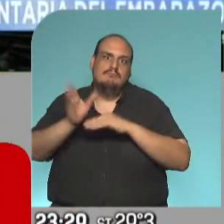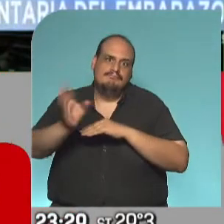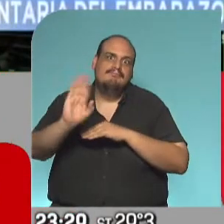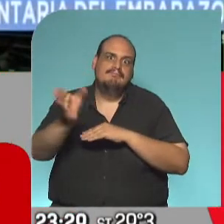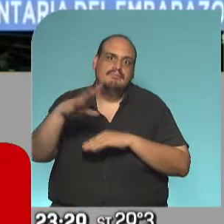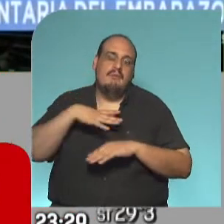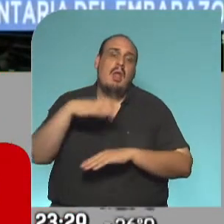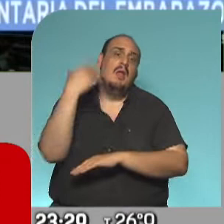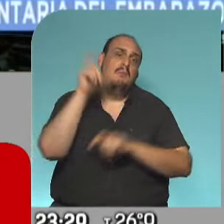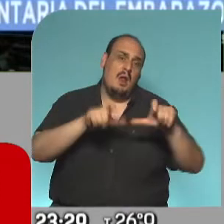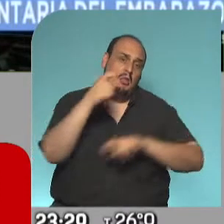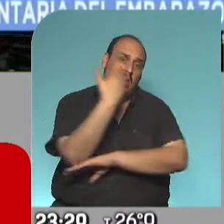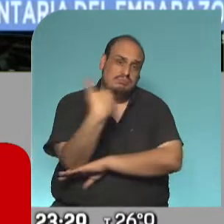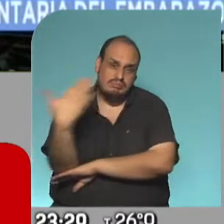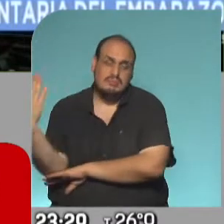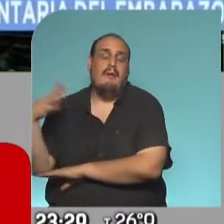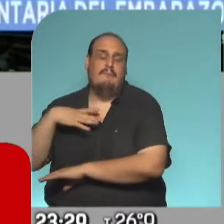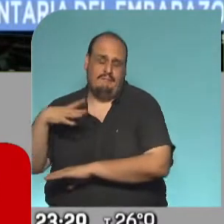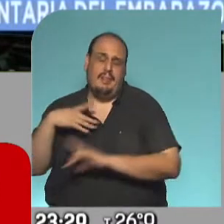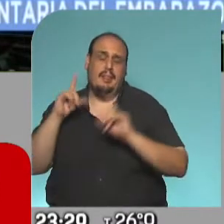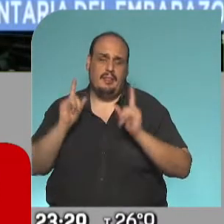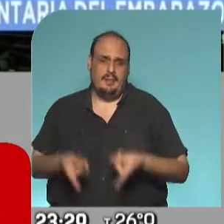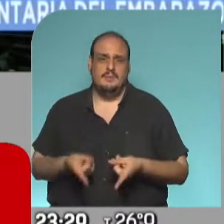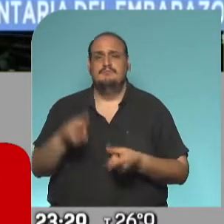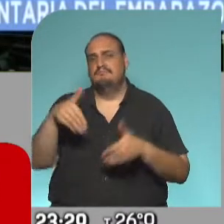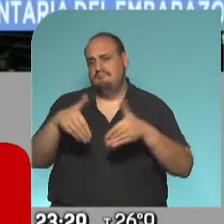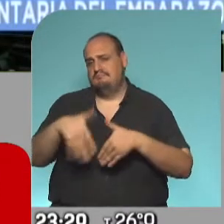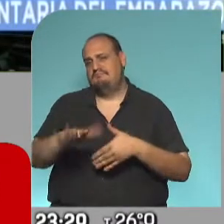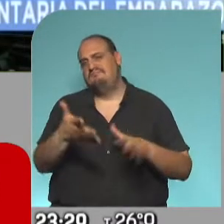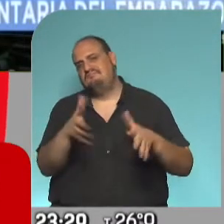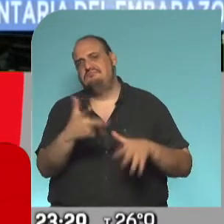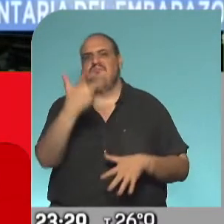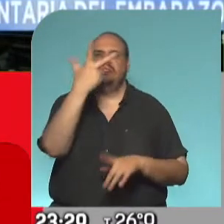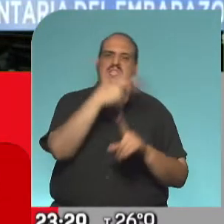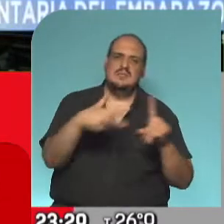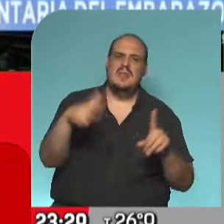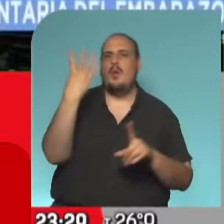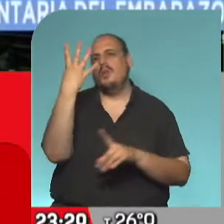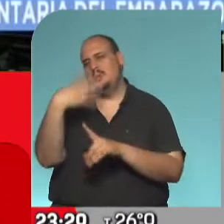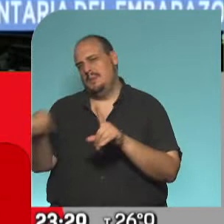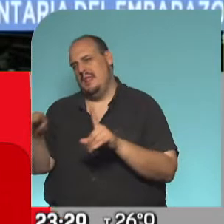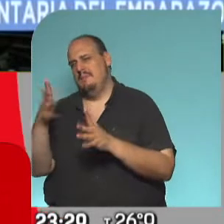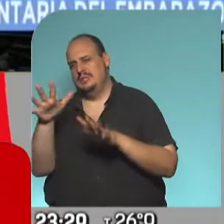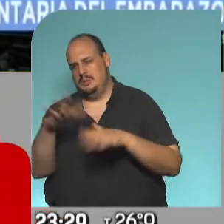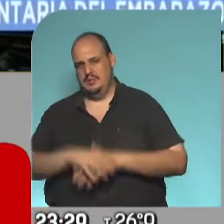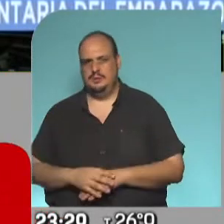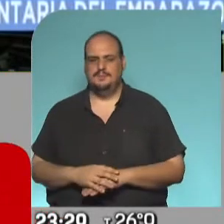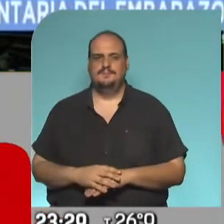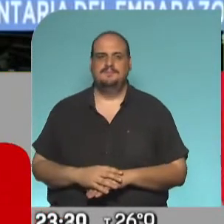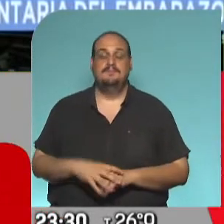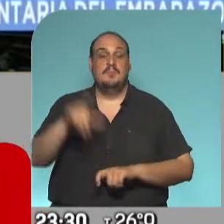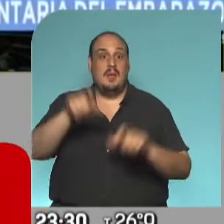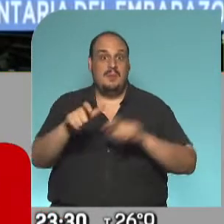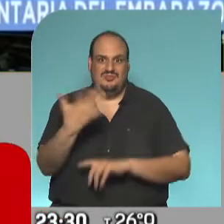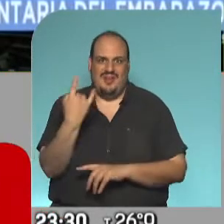cantidad de oradores que restan hasta que se pueda llegar a votar se estima entre las 3:30 y las 4:30 de la madrugada. Exacto. Para quienes se sumaron